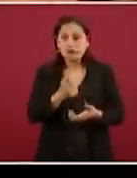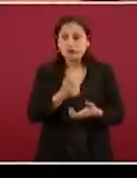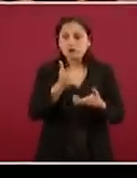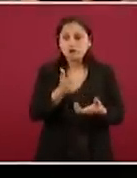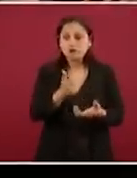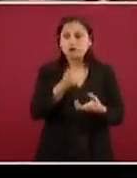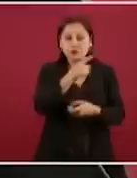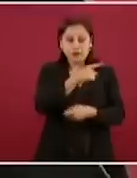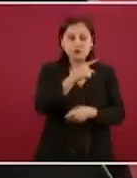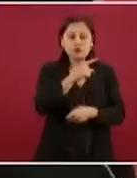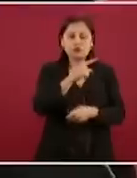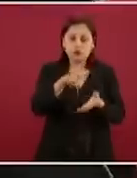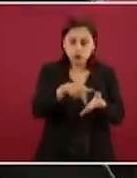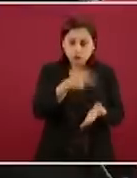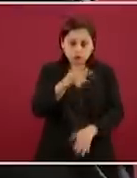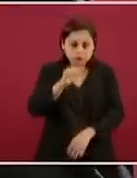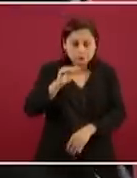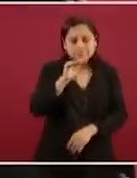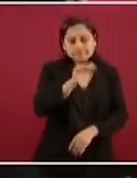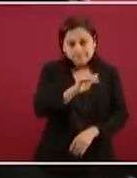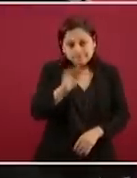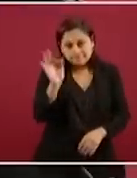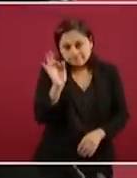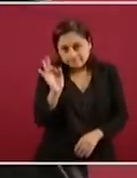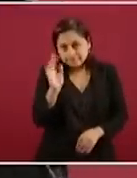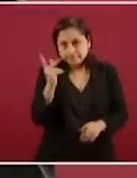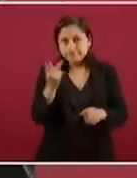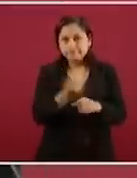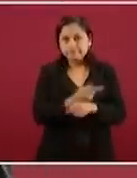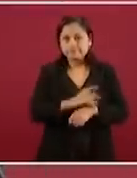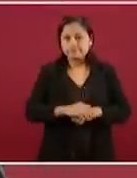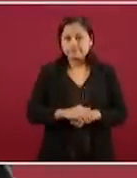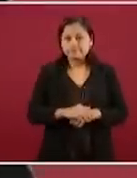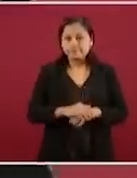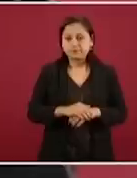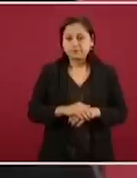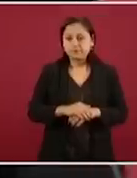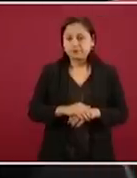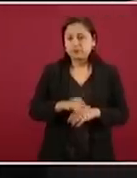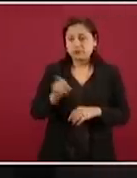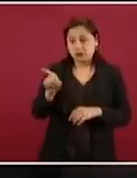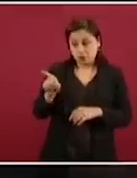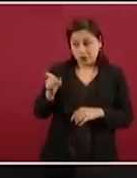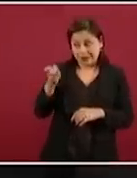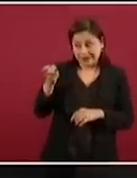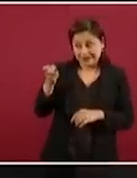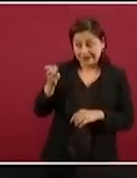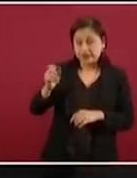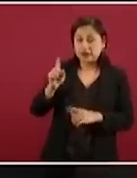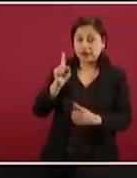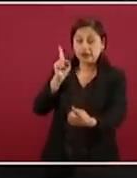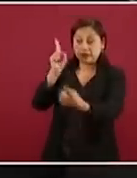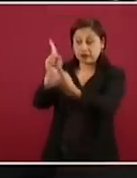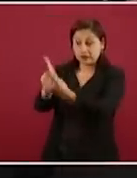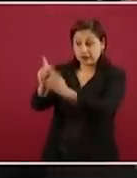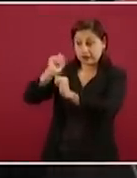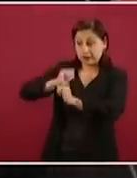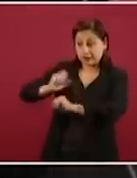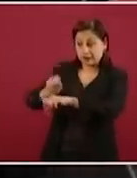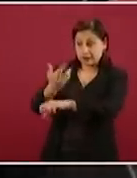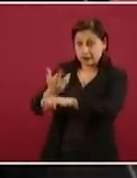insistir en ese tema. Sí, pero aprovecha ahora que vas a ver al secretario de Relaciones y trata los